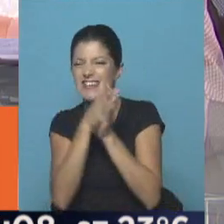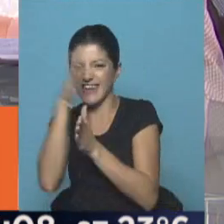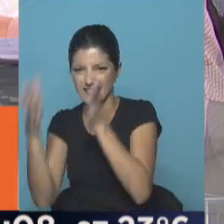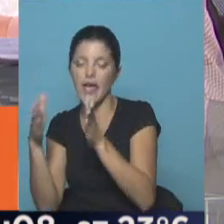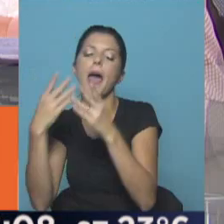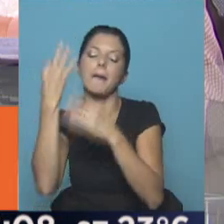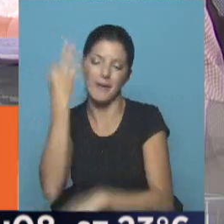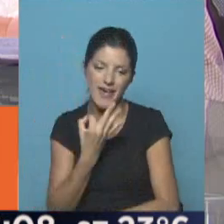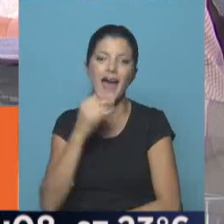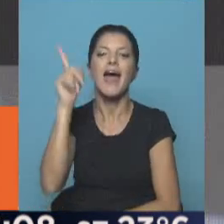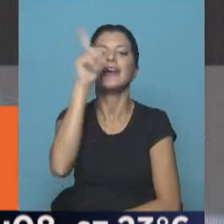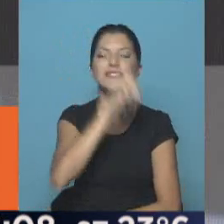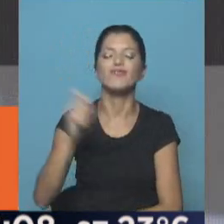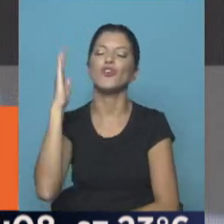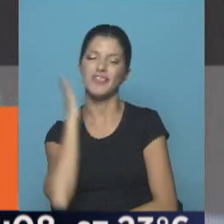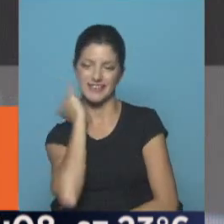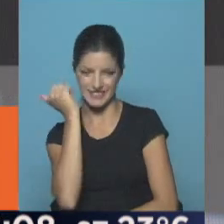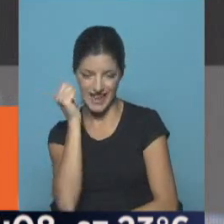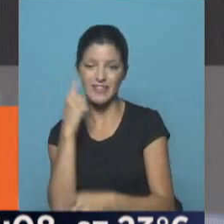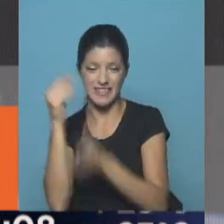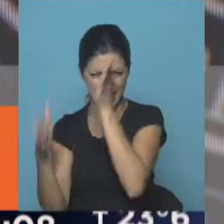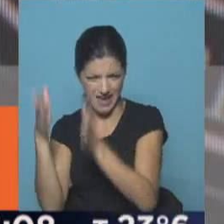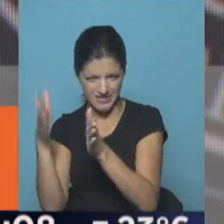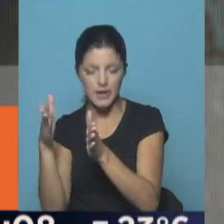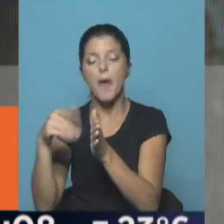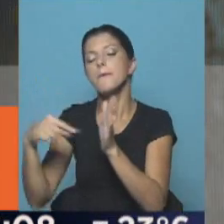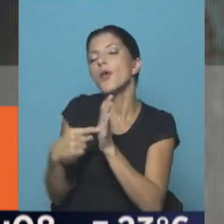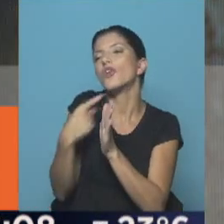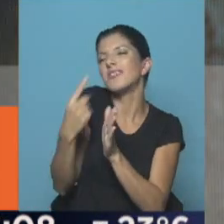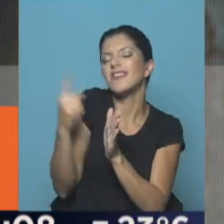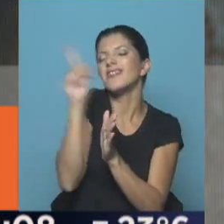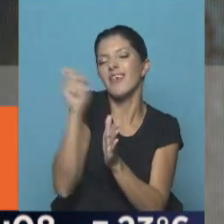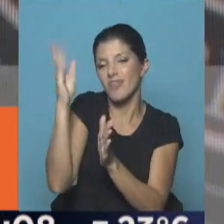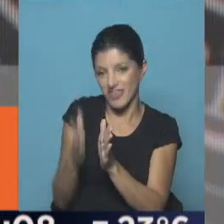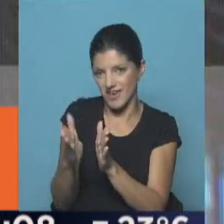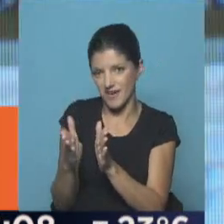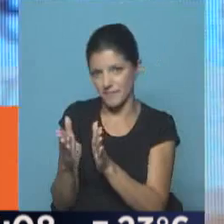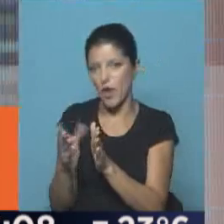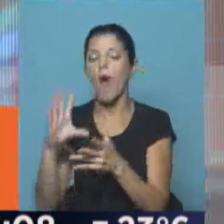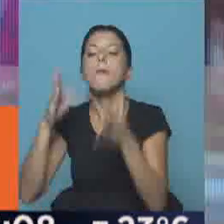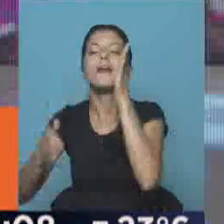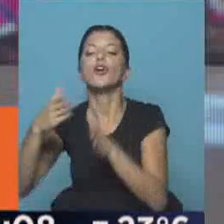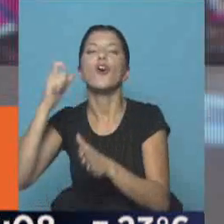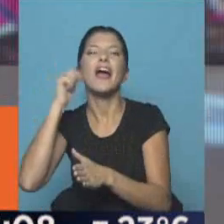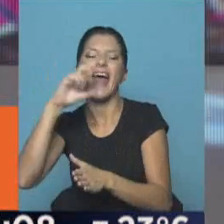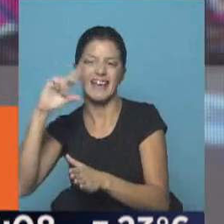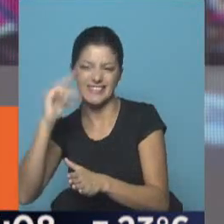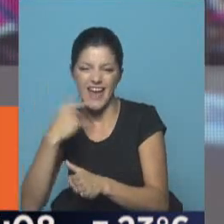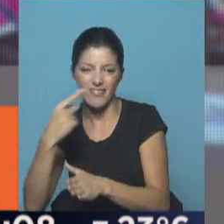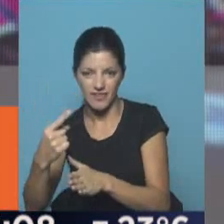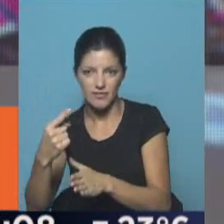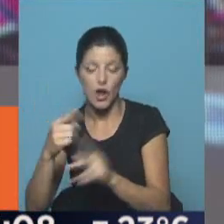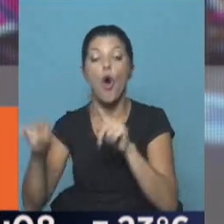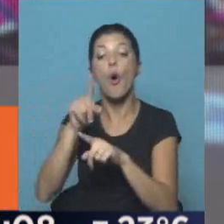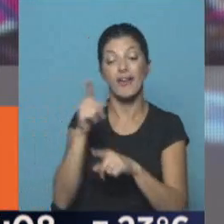en realidad, pero se tomaron los 100 días como periodo de gracia o digamos como ese periodo por el cual atraviesan los presidentes,